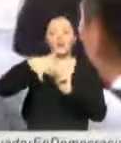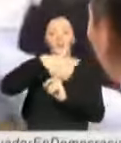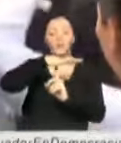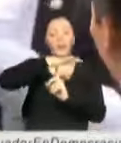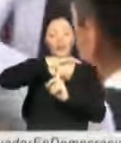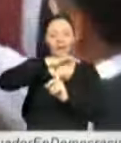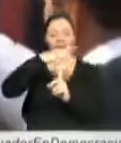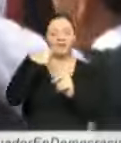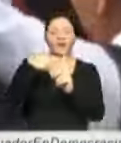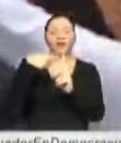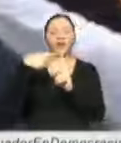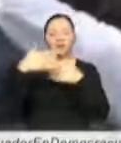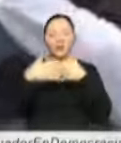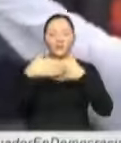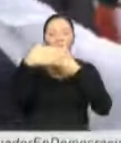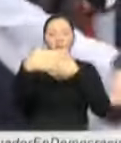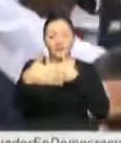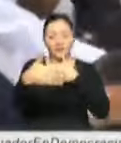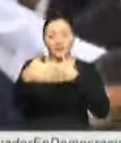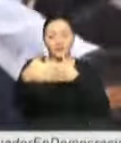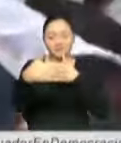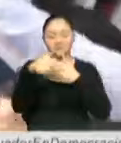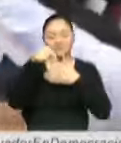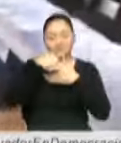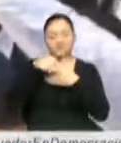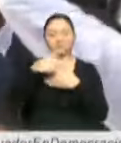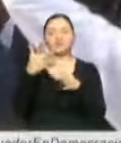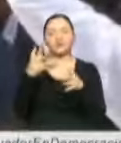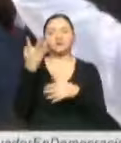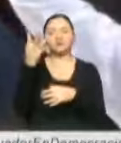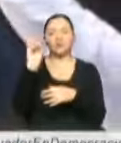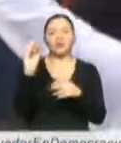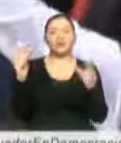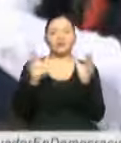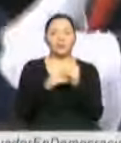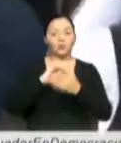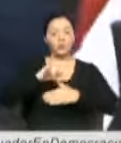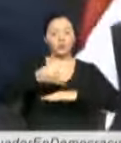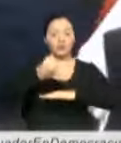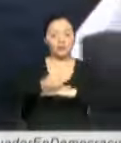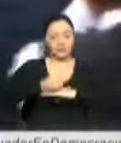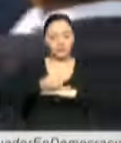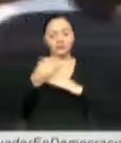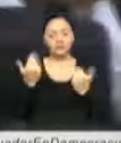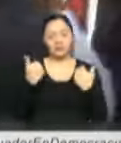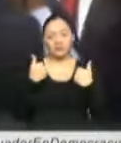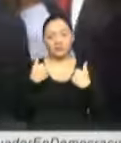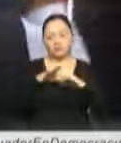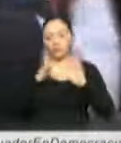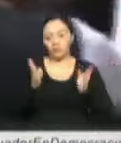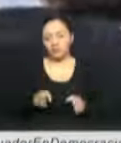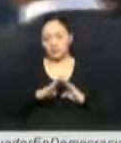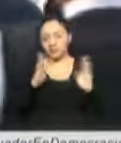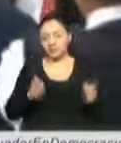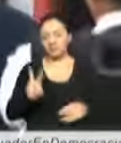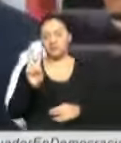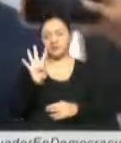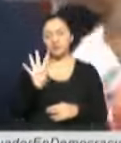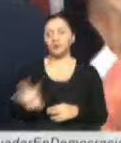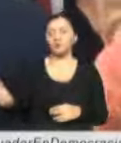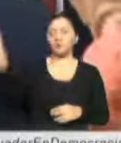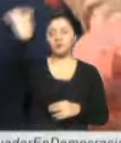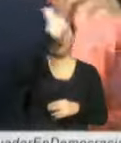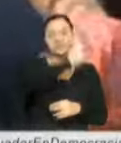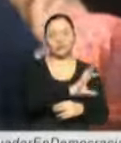recintos electorales habilitados, 40.000 juntas receptoras del voto habilitadas en las 24 provincias y también en el